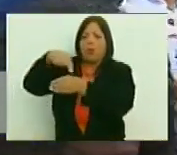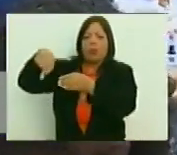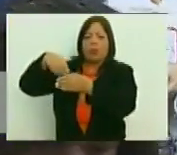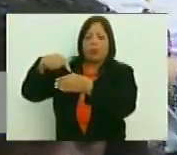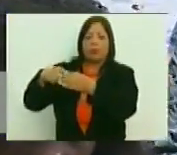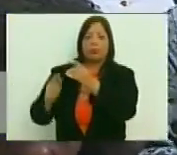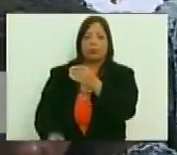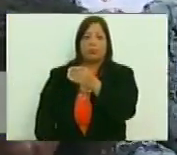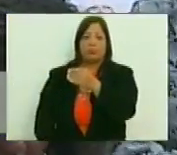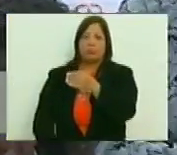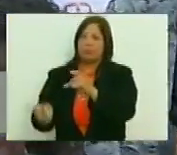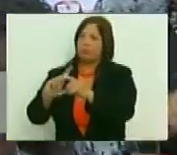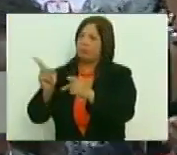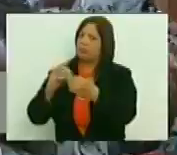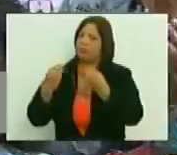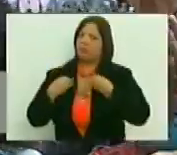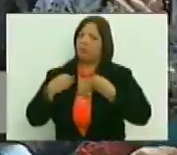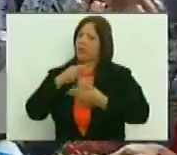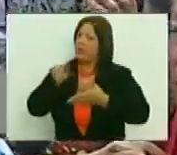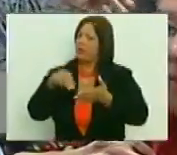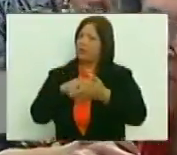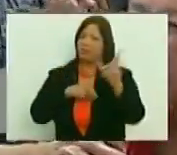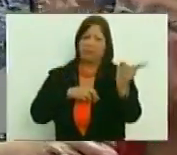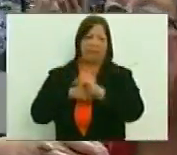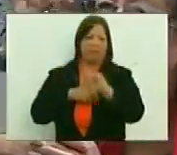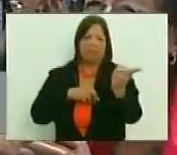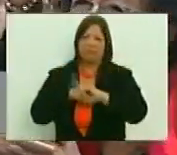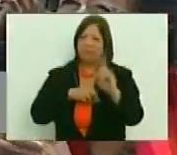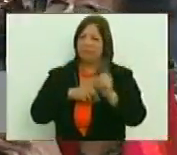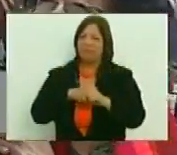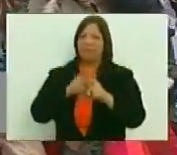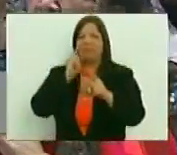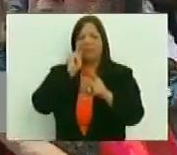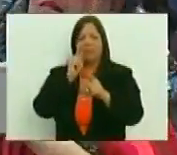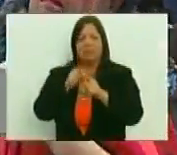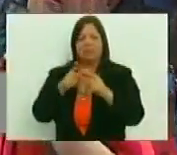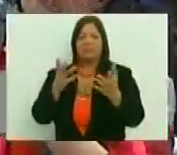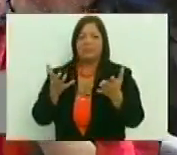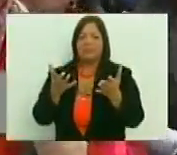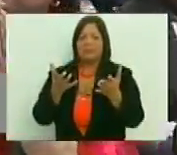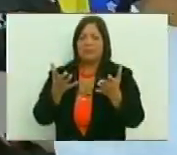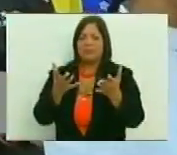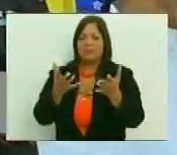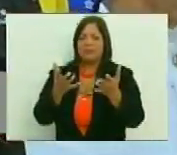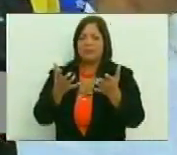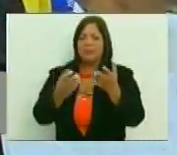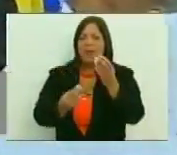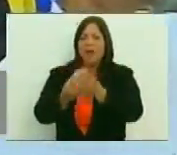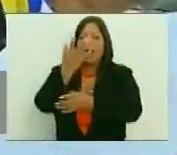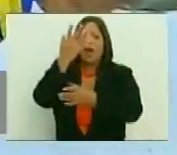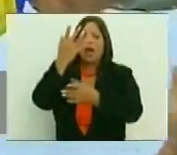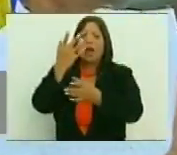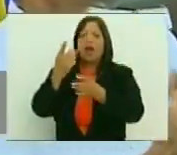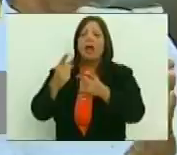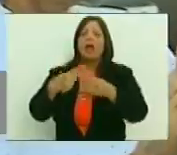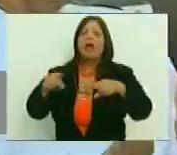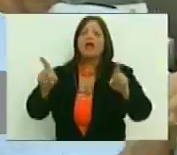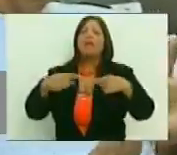específica del quehacer de la vida nacional dedicada a la creación para